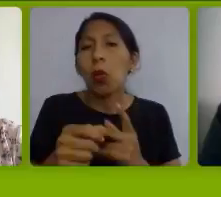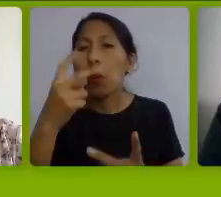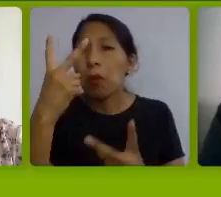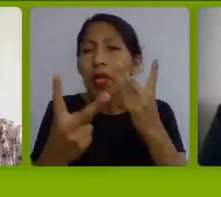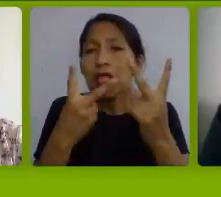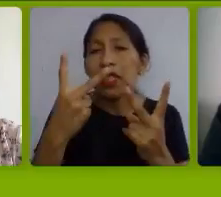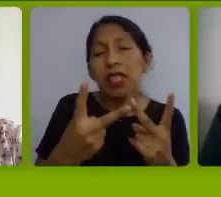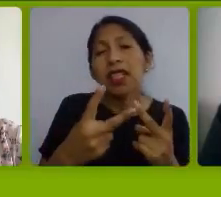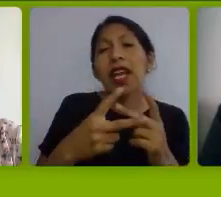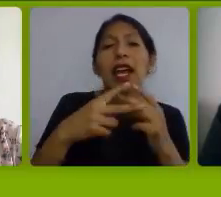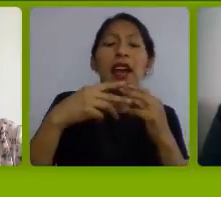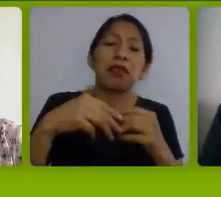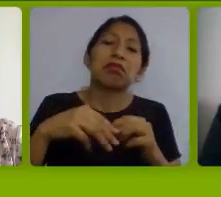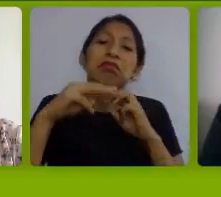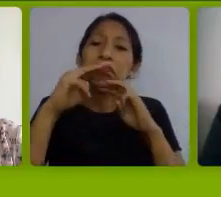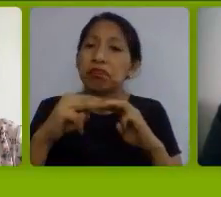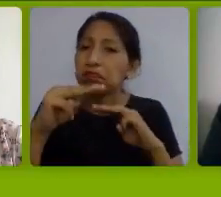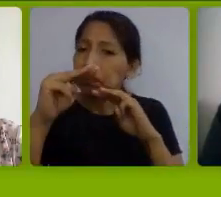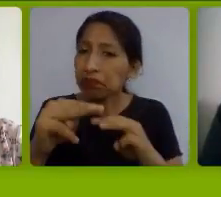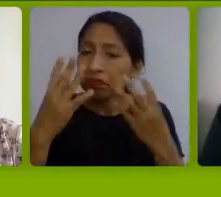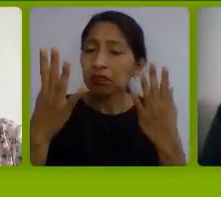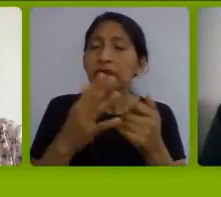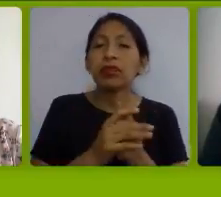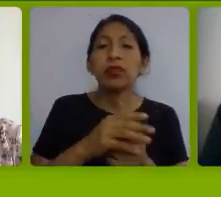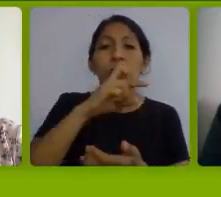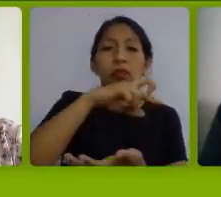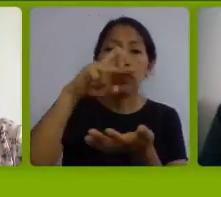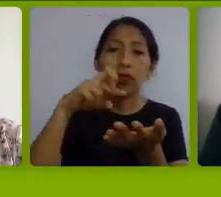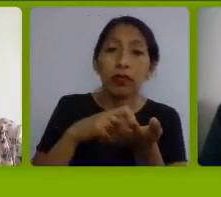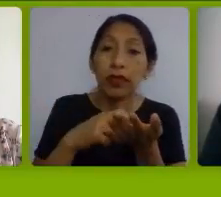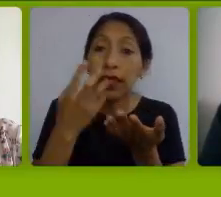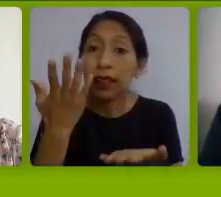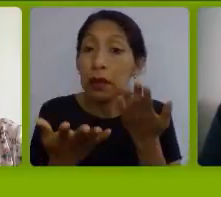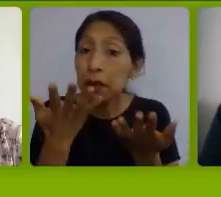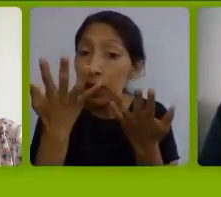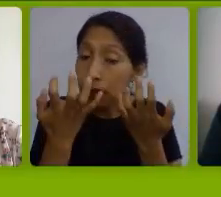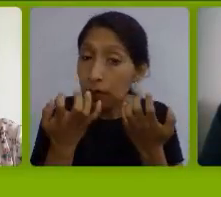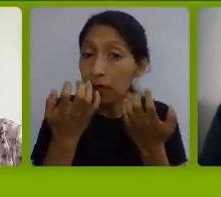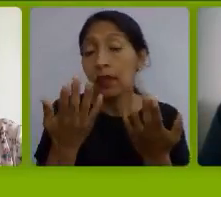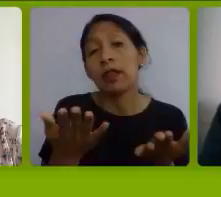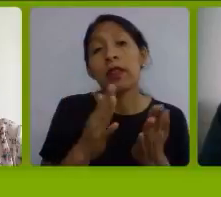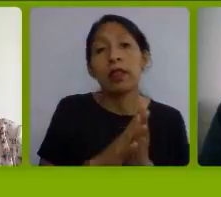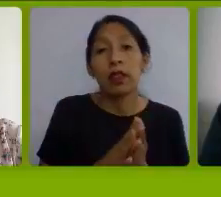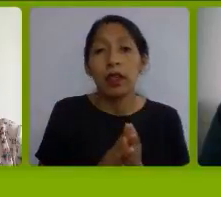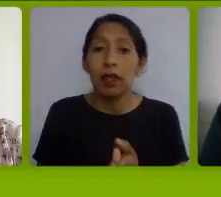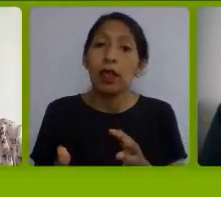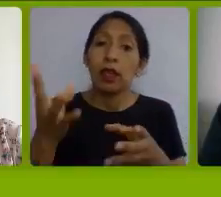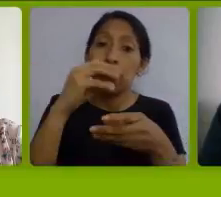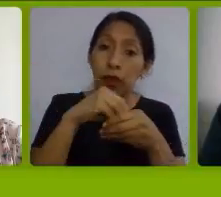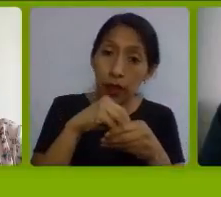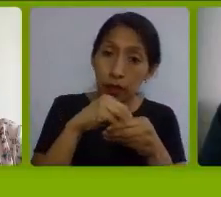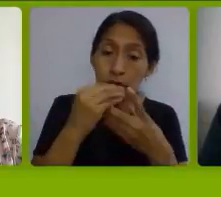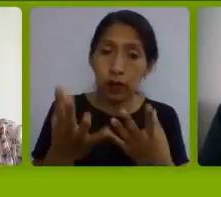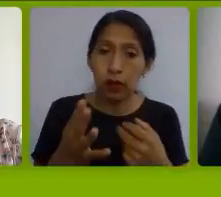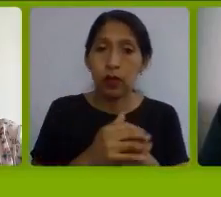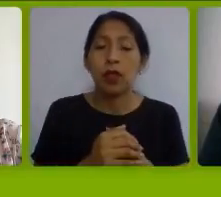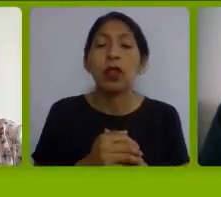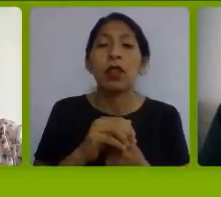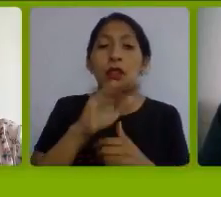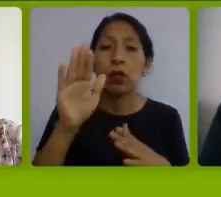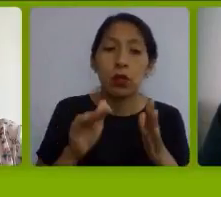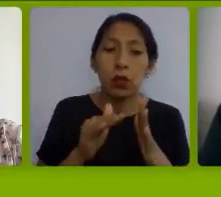parques, playas. Entonces, quizá habría que considerar esto en la oferta de actividades e incluso orientadas a este público